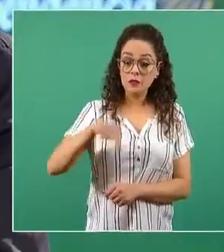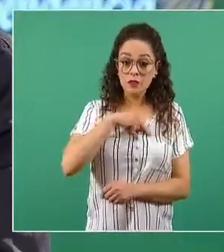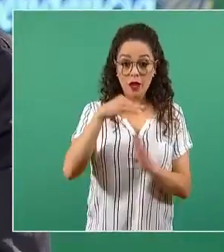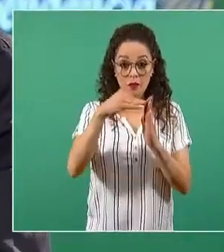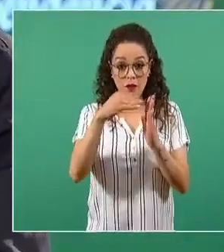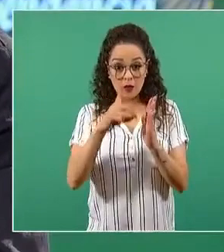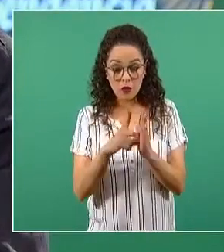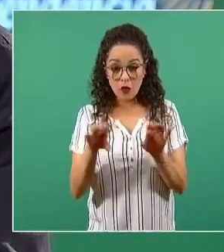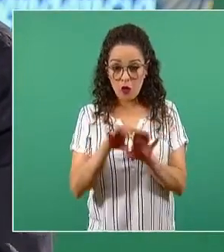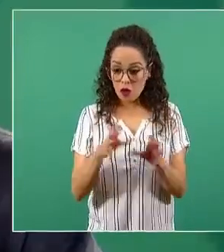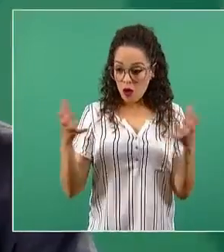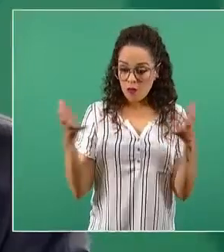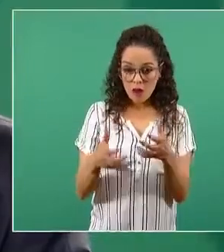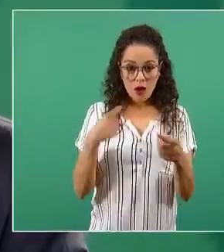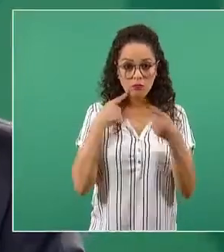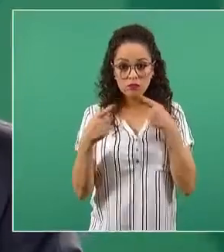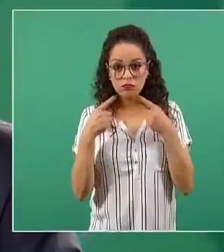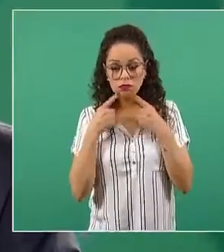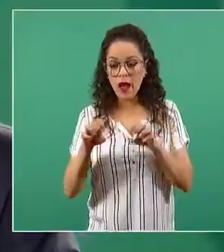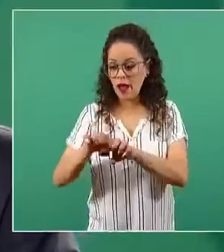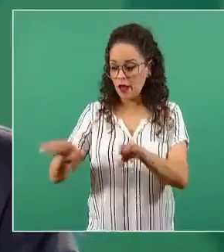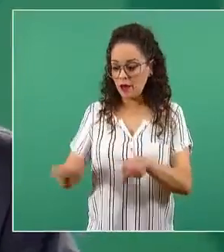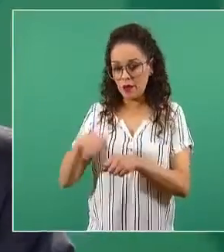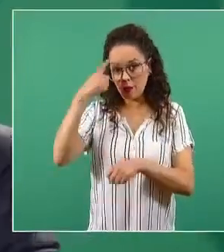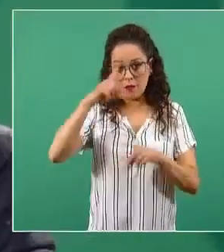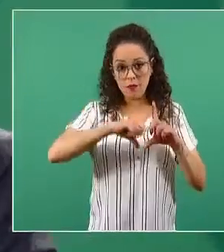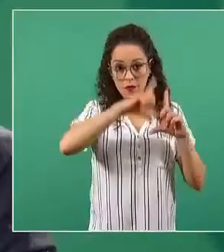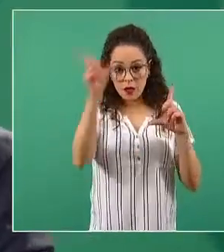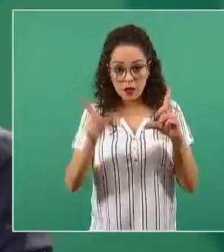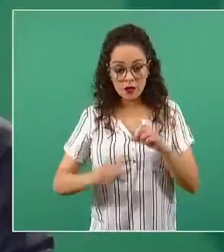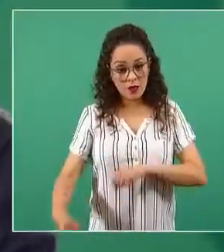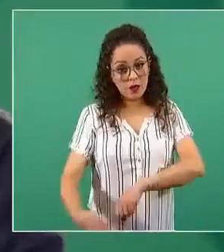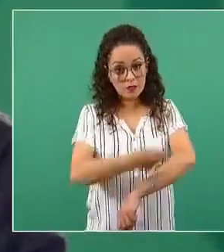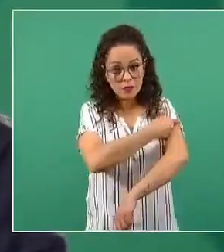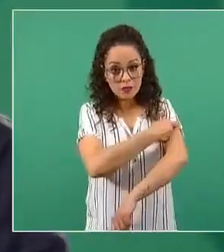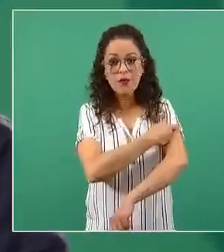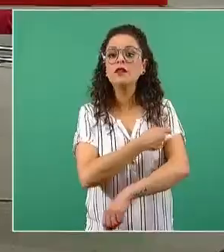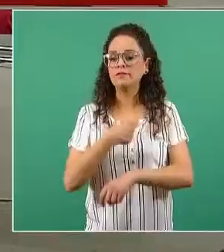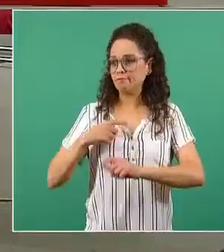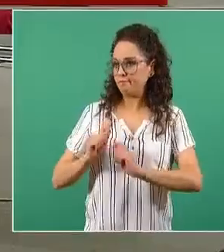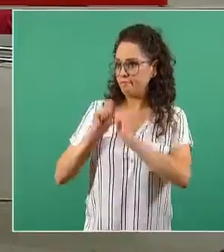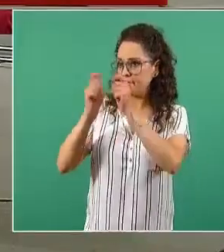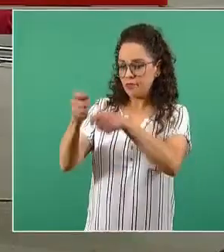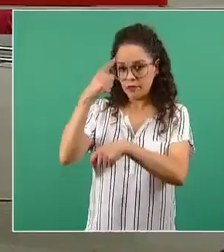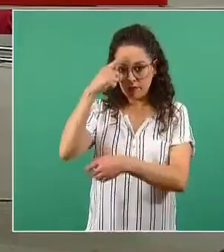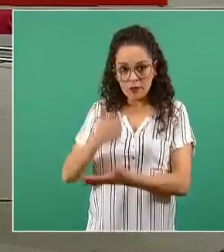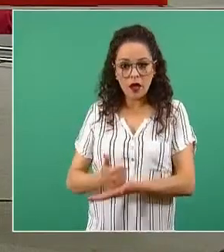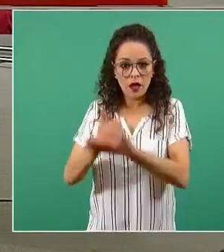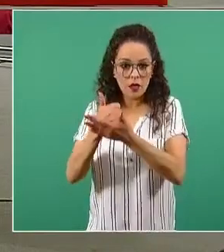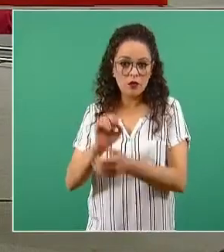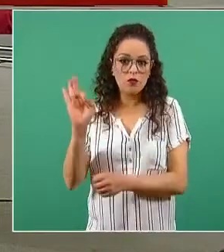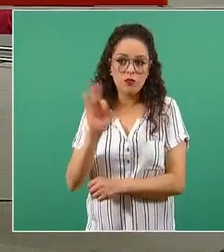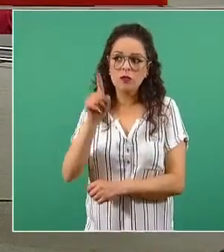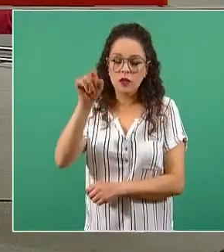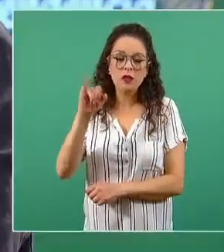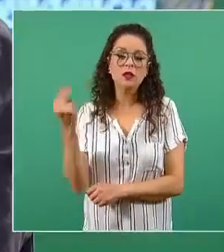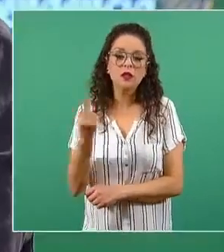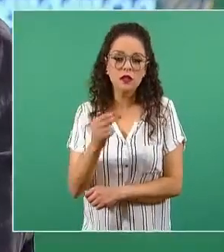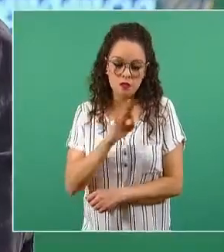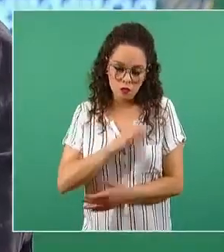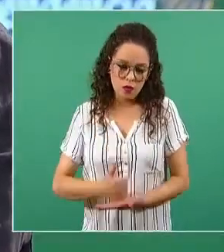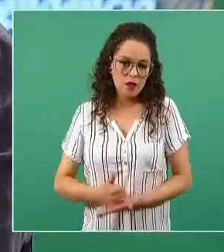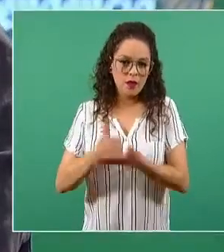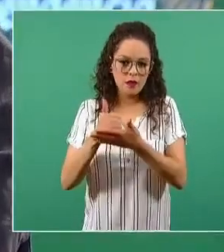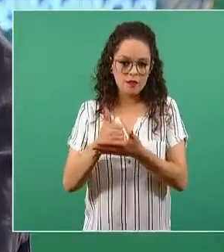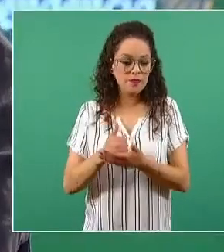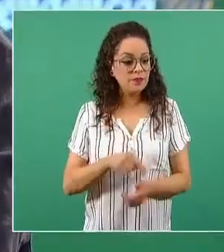modelo de organización del operativo Correcaminos para lo que pueda ser de utilidad en esos países. Usted lo que